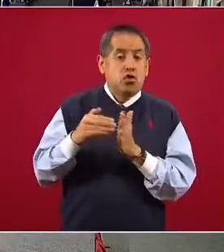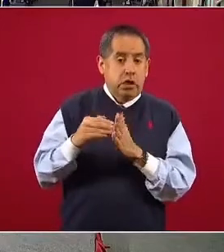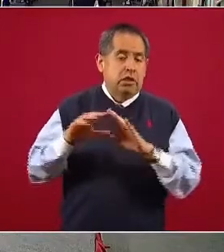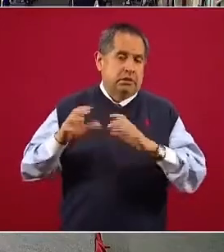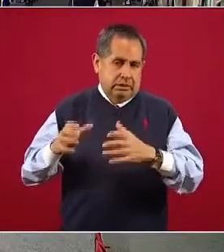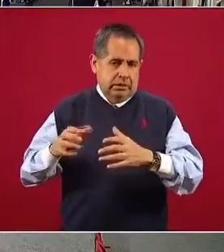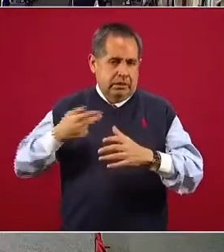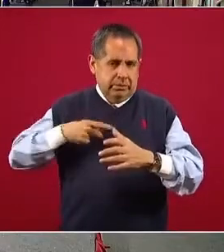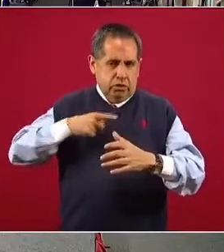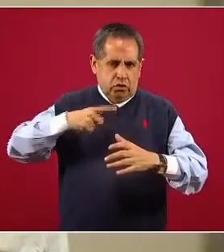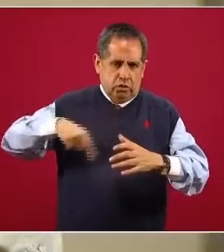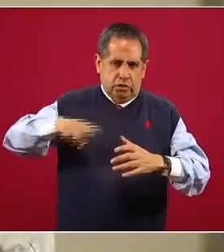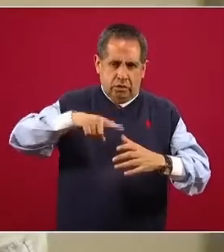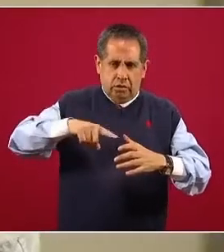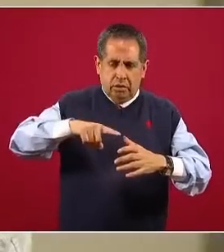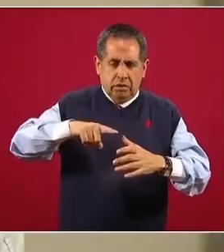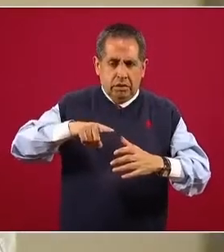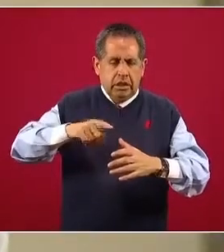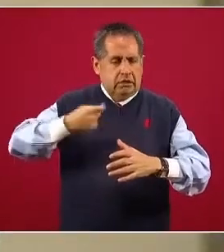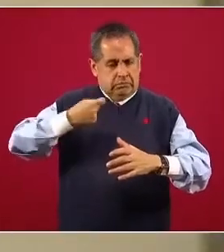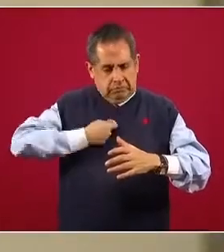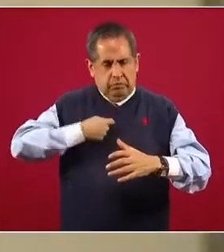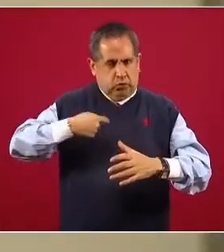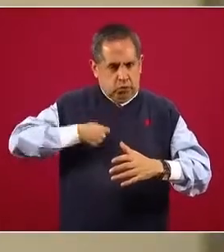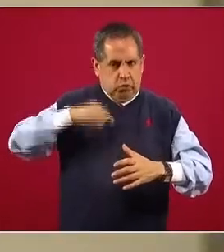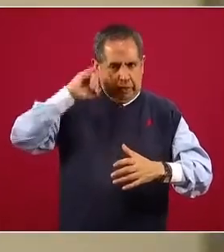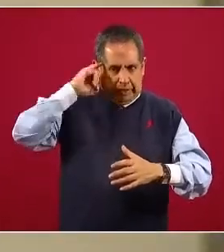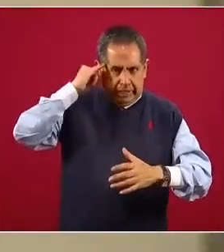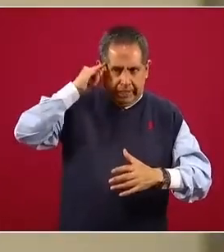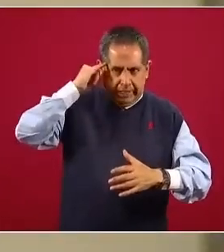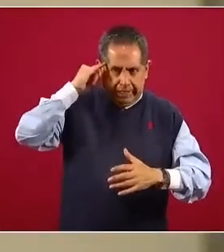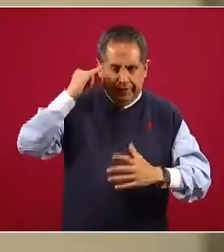de personas que se reconocen como indígenas,